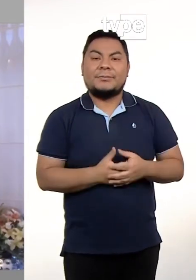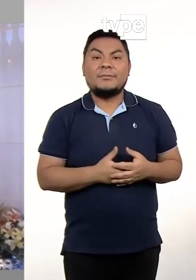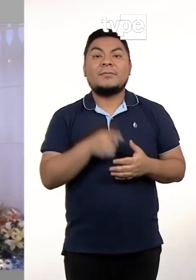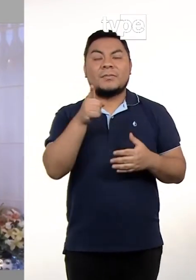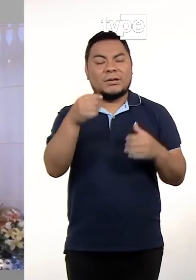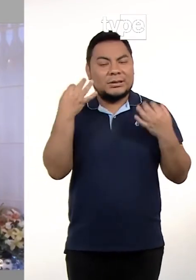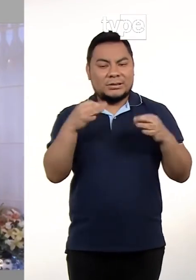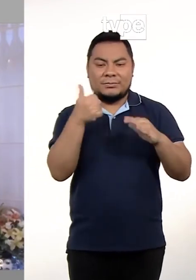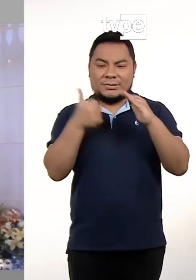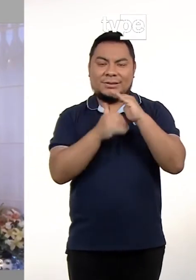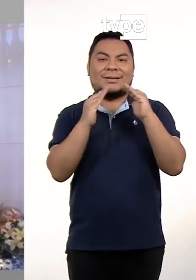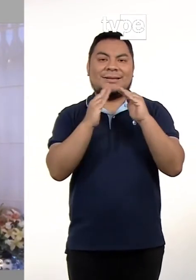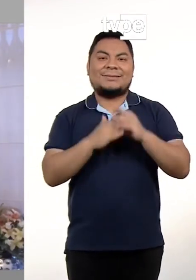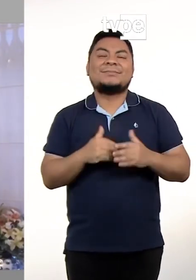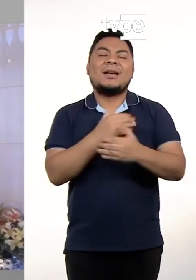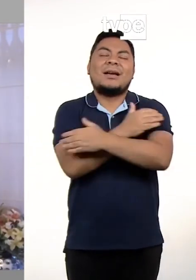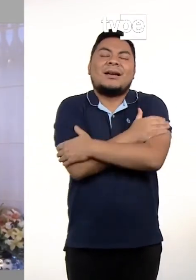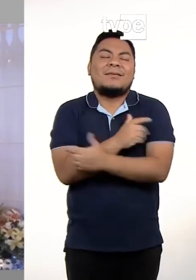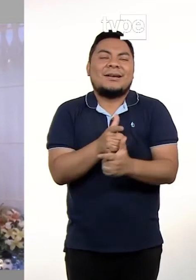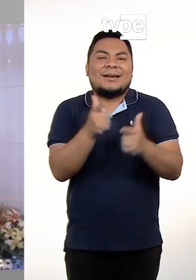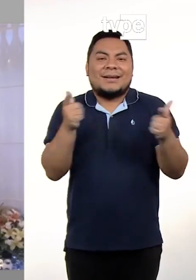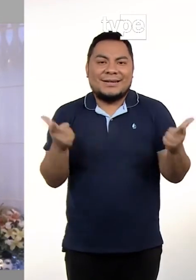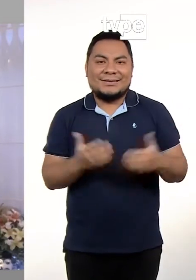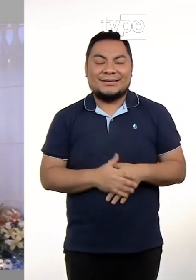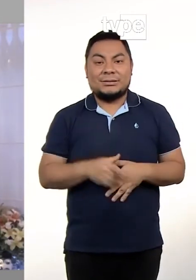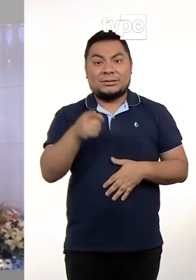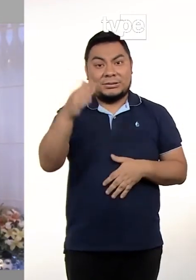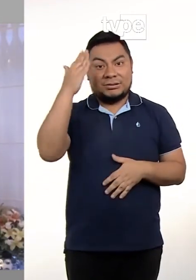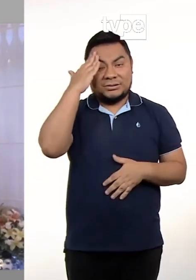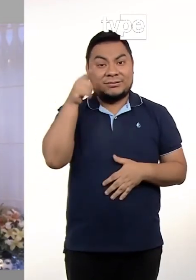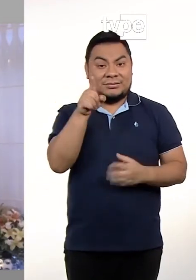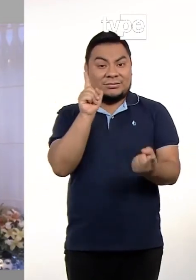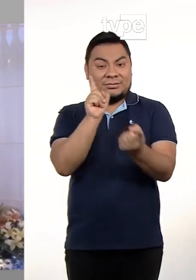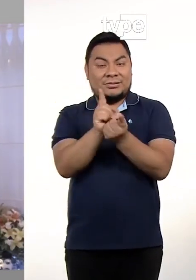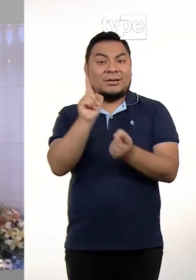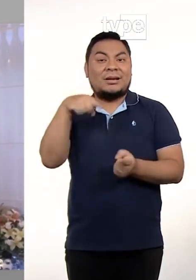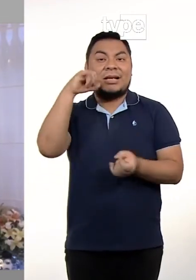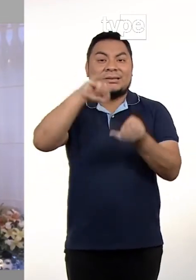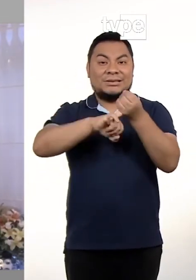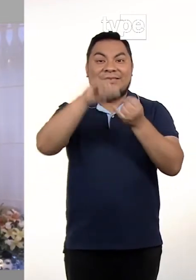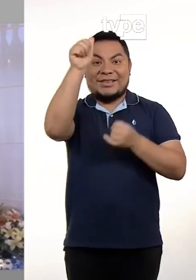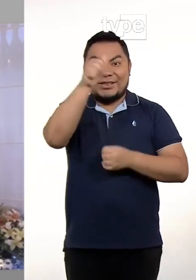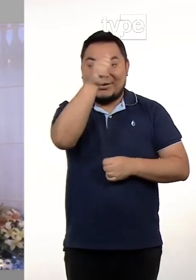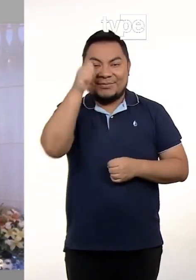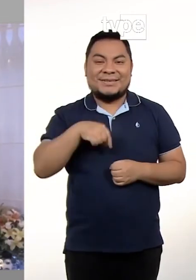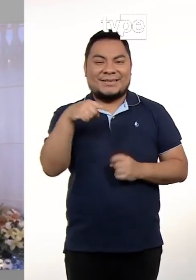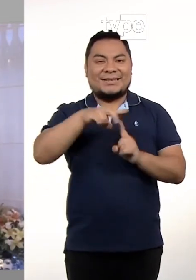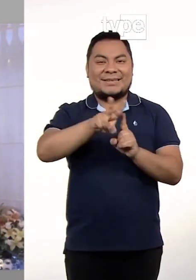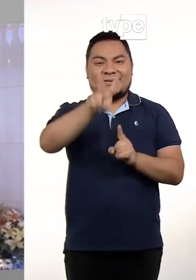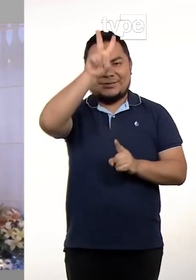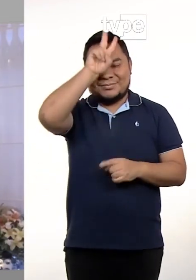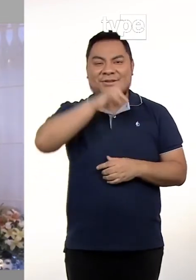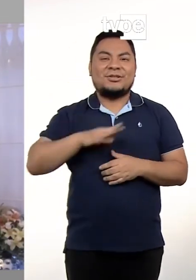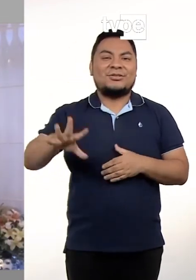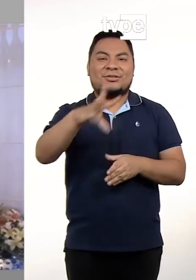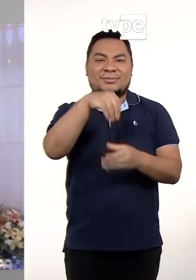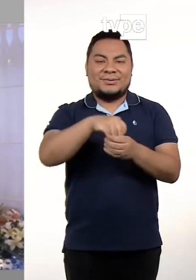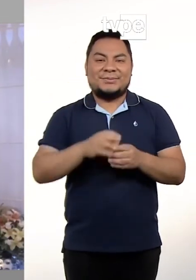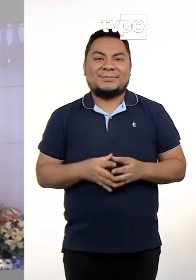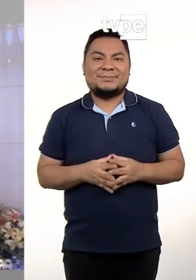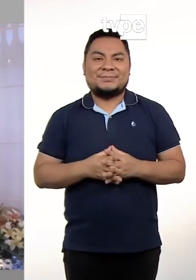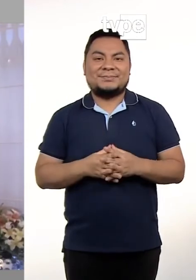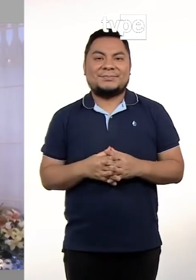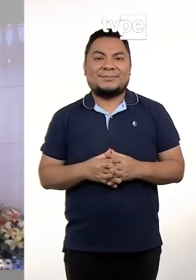bien. Manténganse en casa. Un abrazo grande. Ya saben, nos encontramos sábado y domingo por TV Perú.